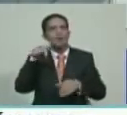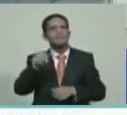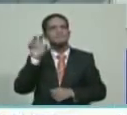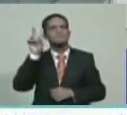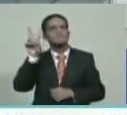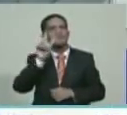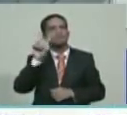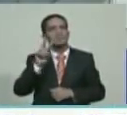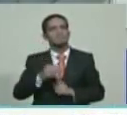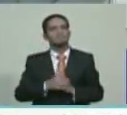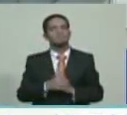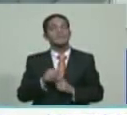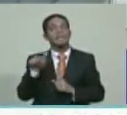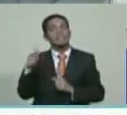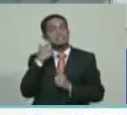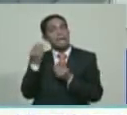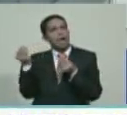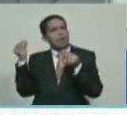gran alianza